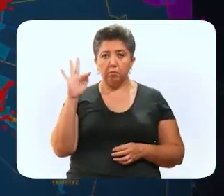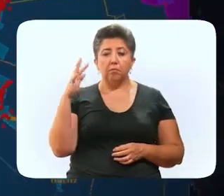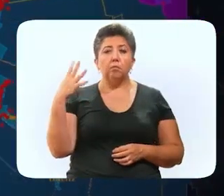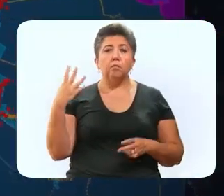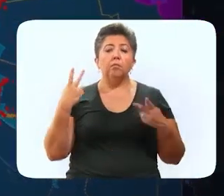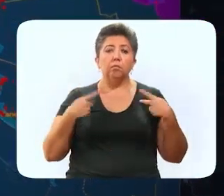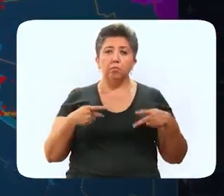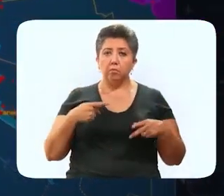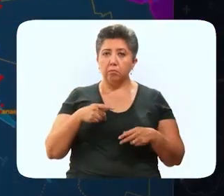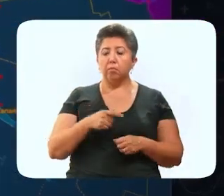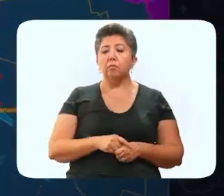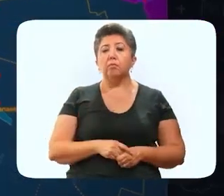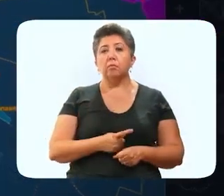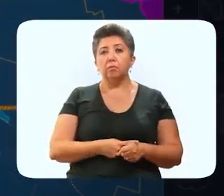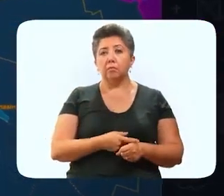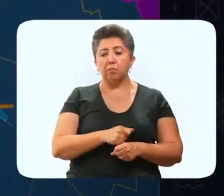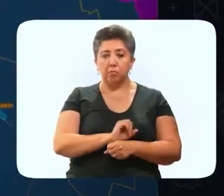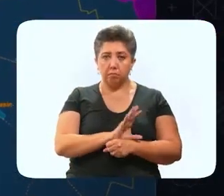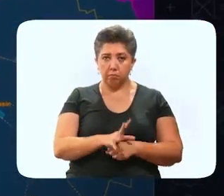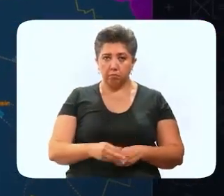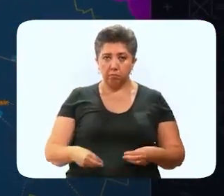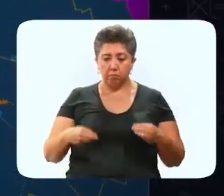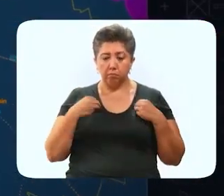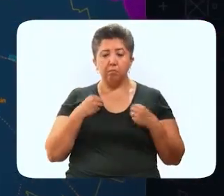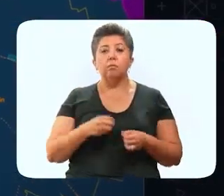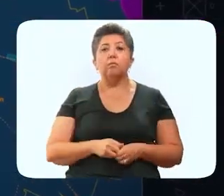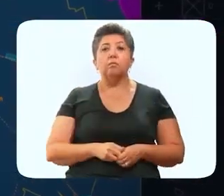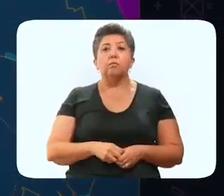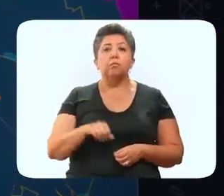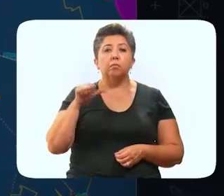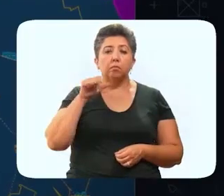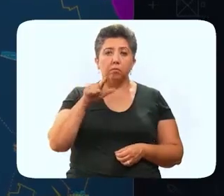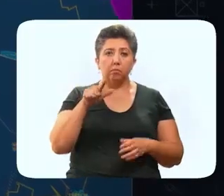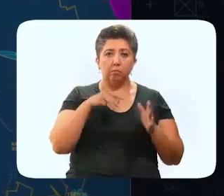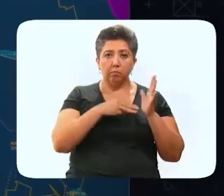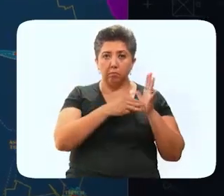68.544 personas contagiadas de coronavirus, que viven